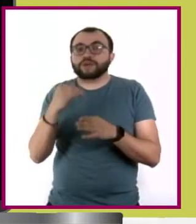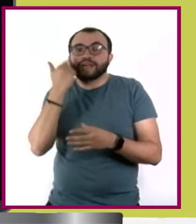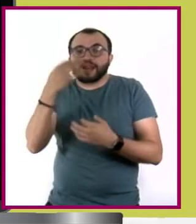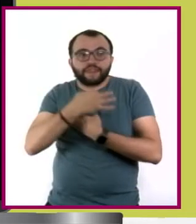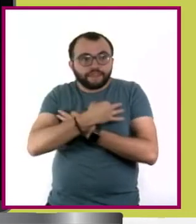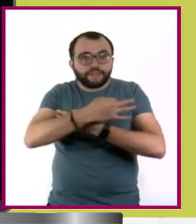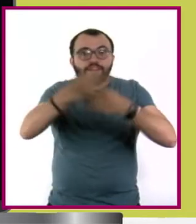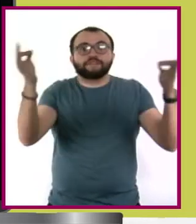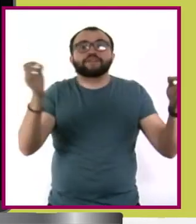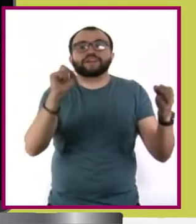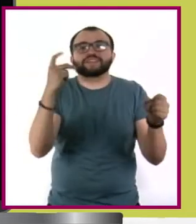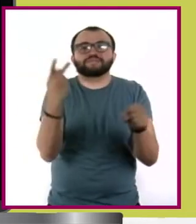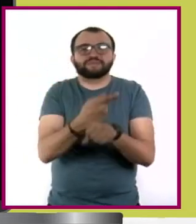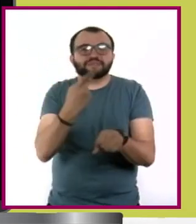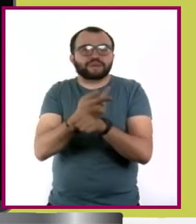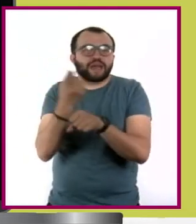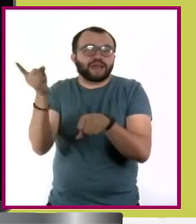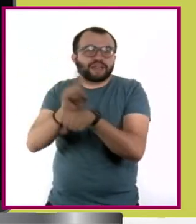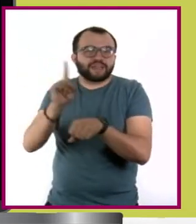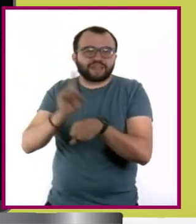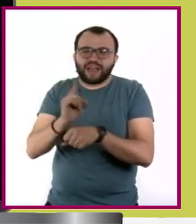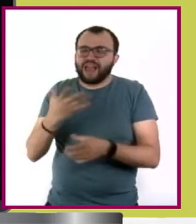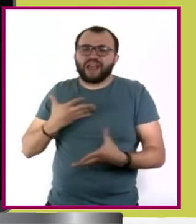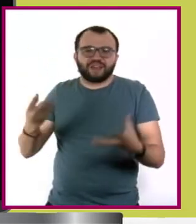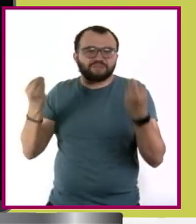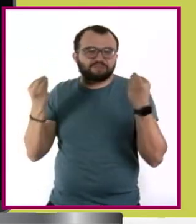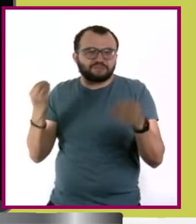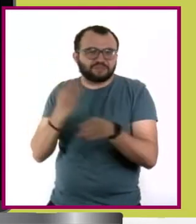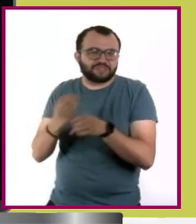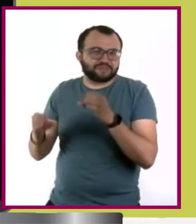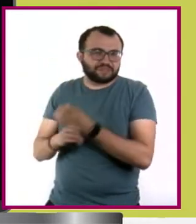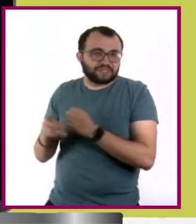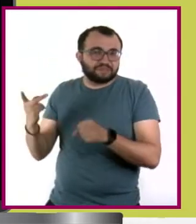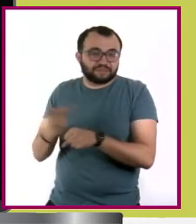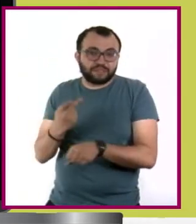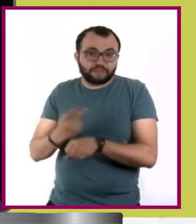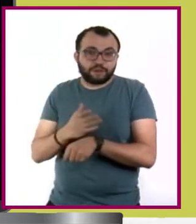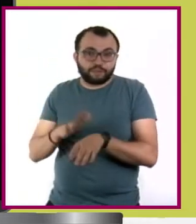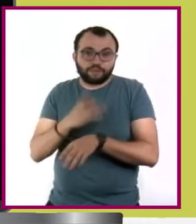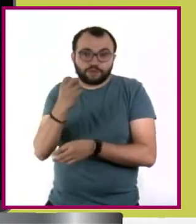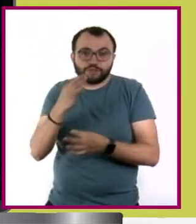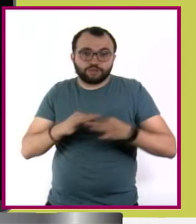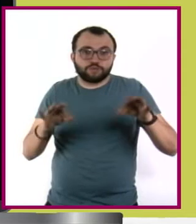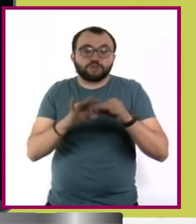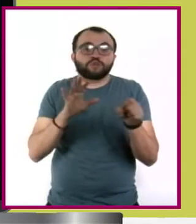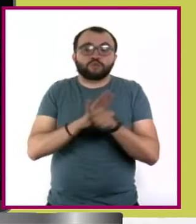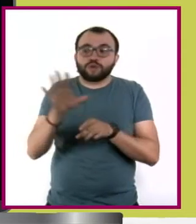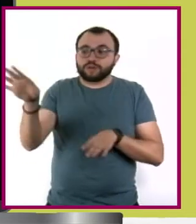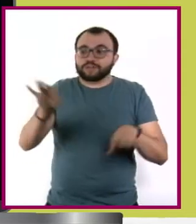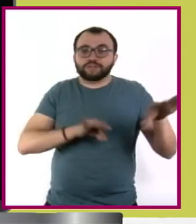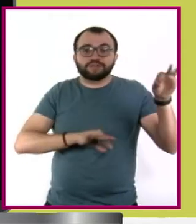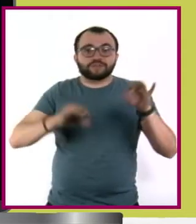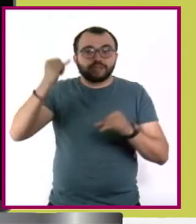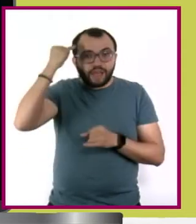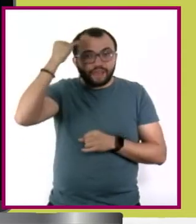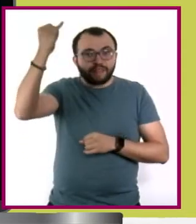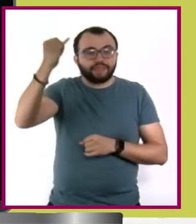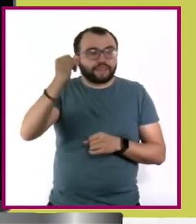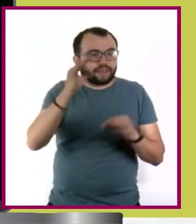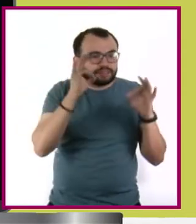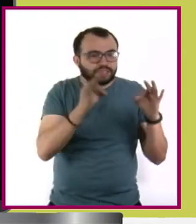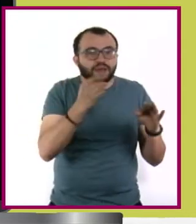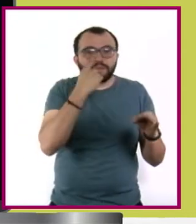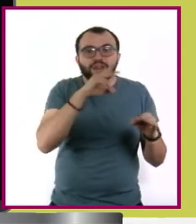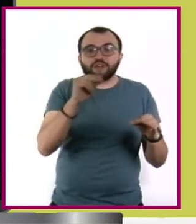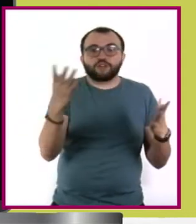Hay tantas cosas que suceden que es importante seleccionar las ideas centrales para no dejar fuera de